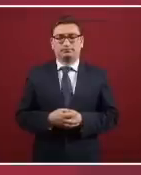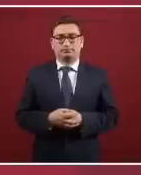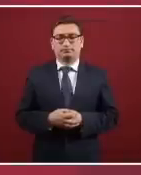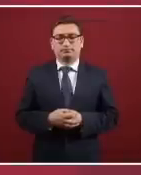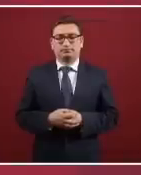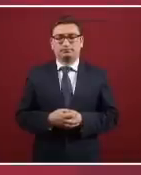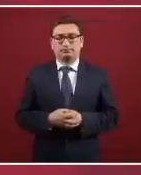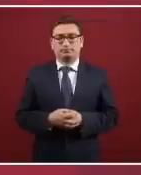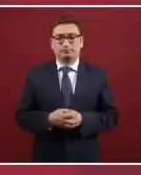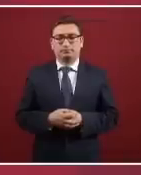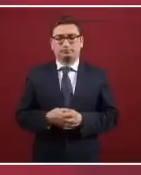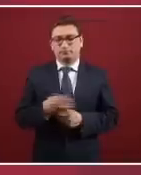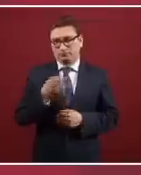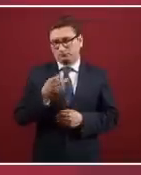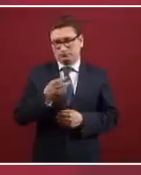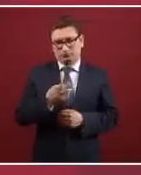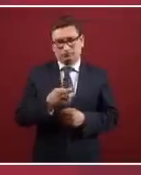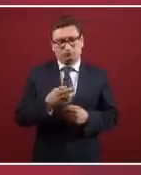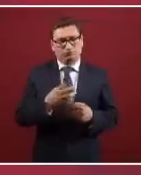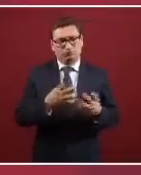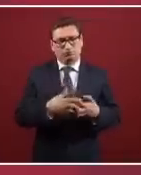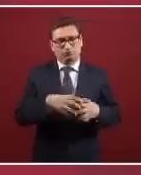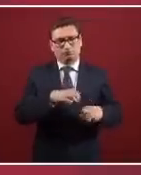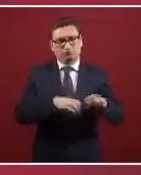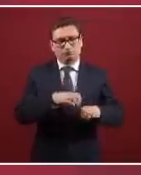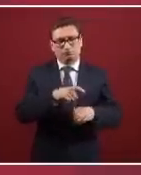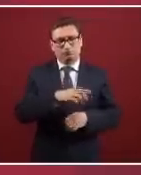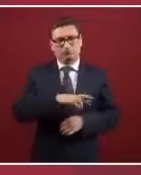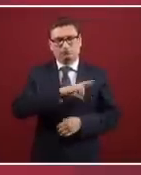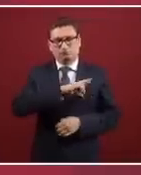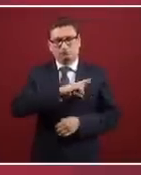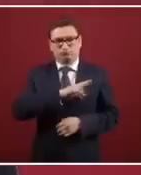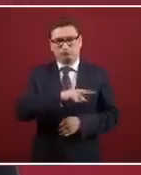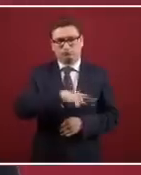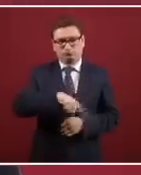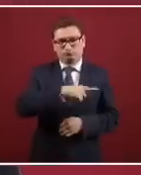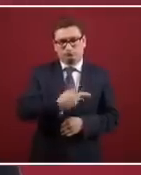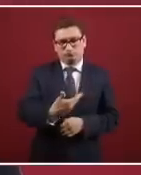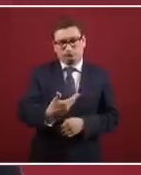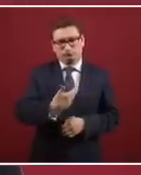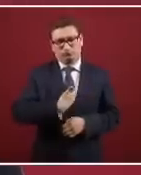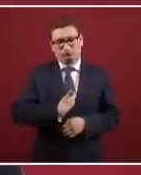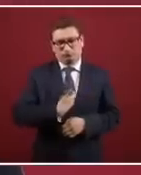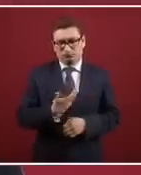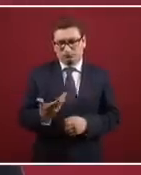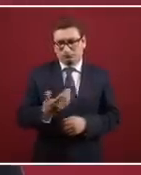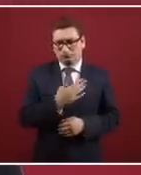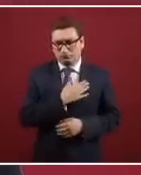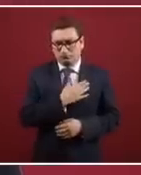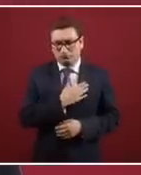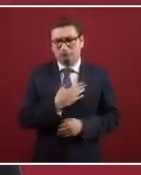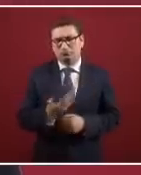intervino el sector privado y me pidieron que